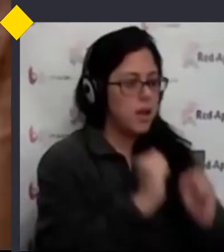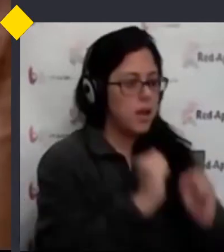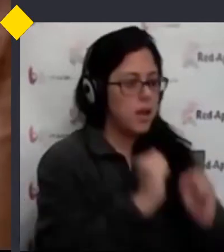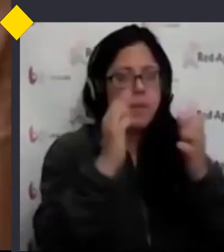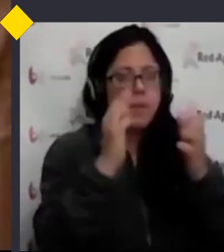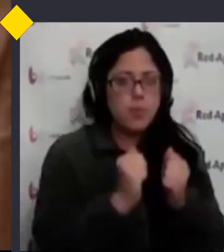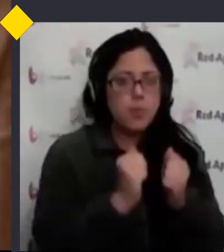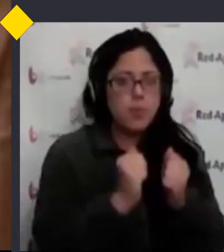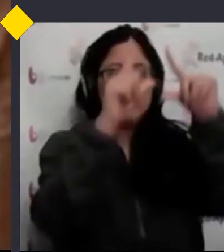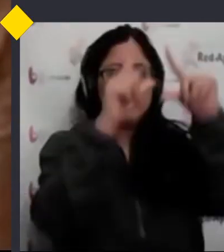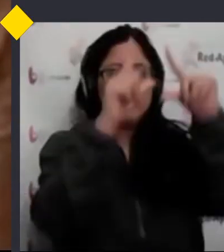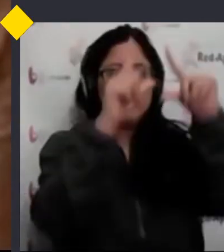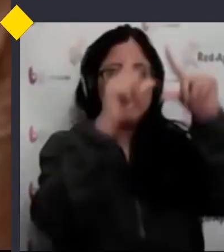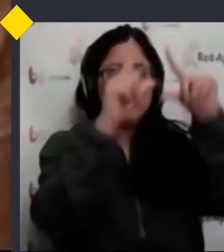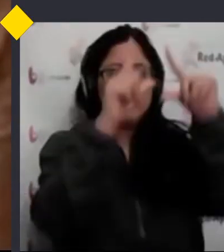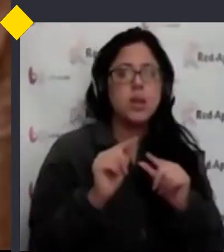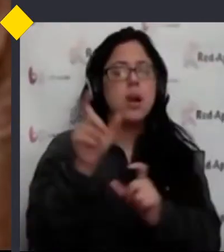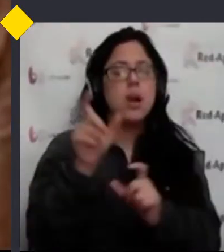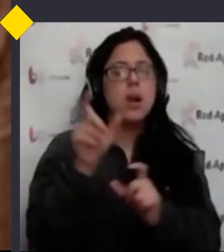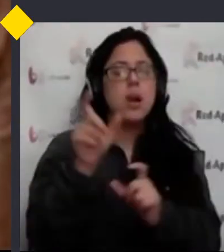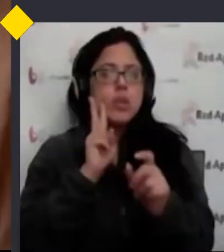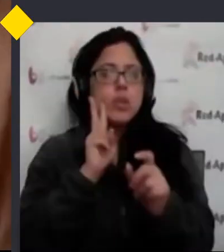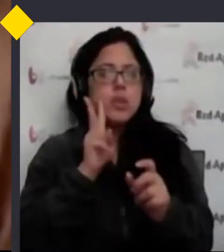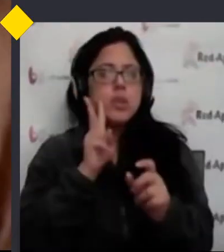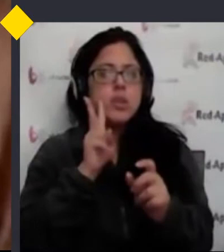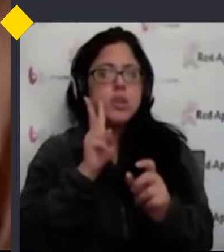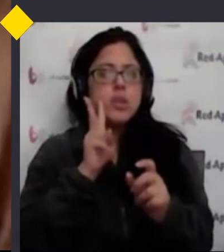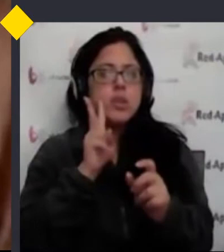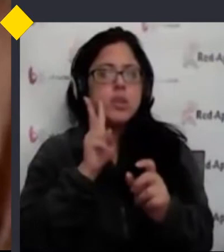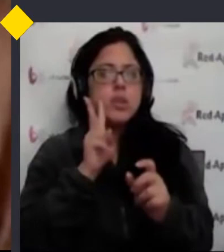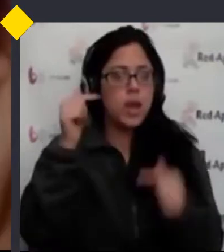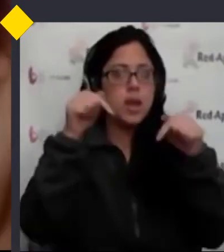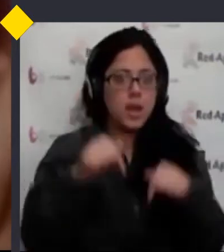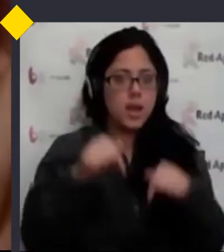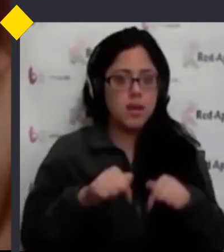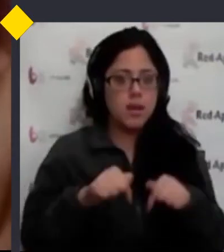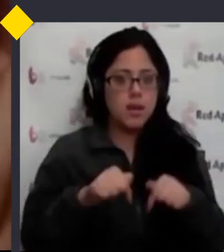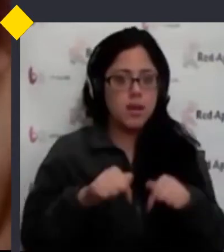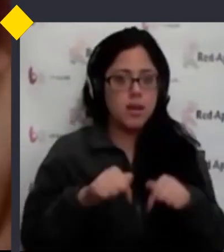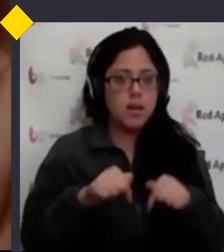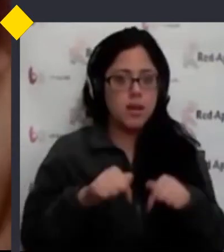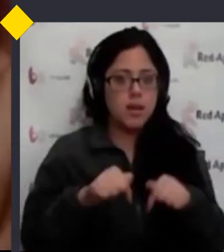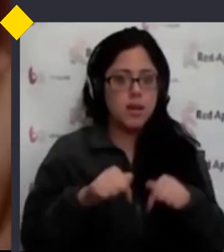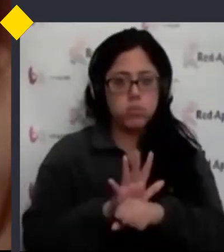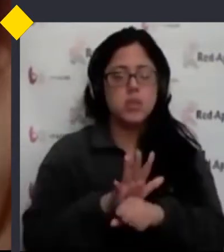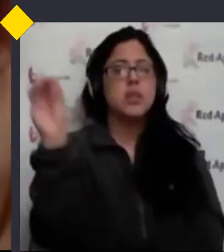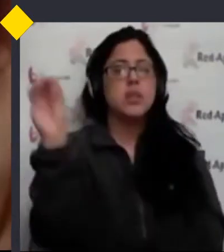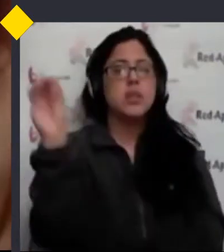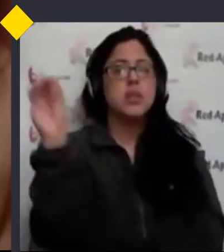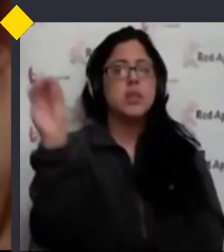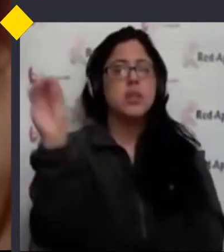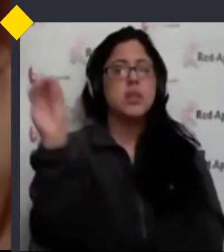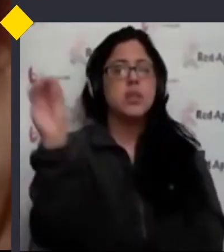desempleo en las mujeres durante esta crisis? Y en ese contexto, ¿qué opinas de las cuotas? ¿Y qué opinas